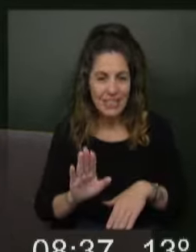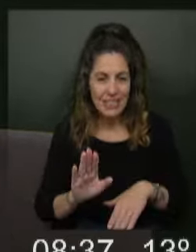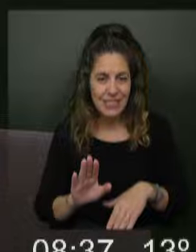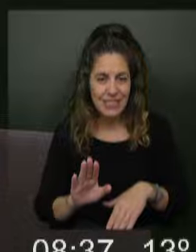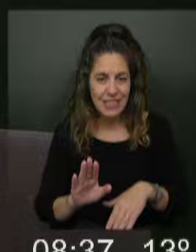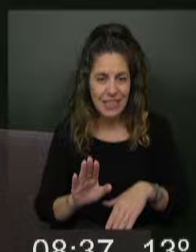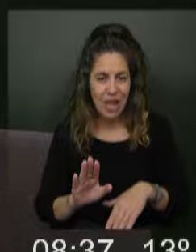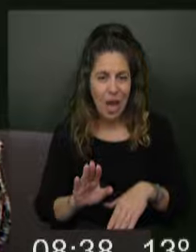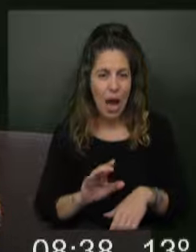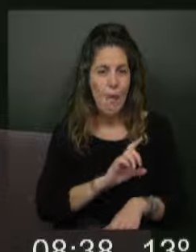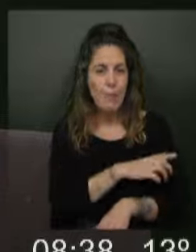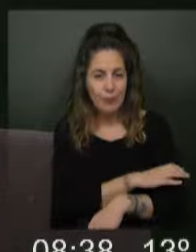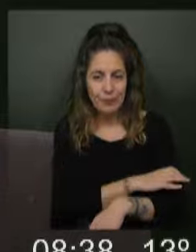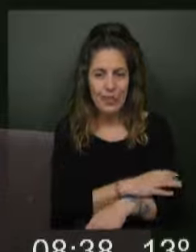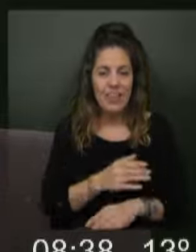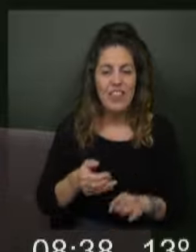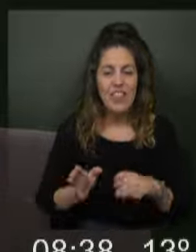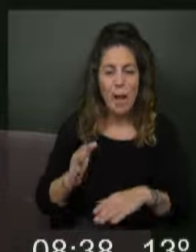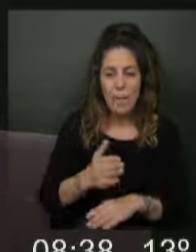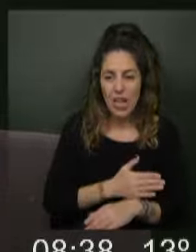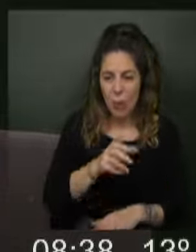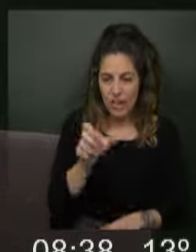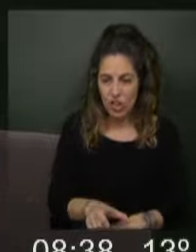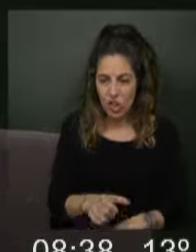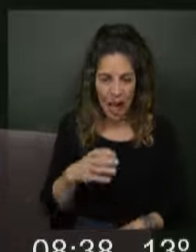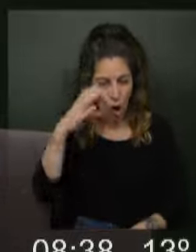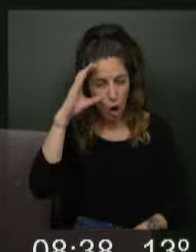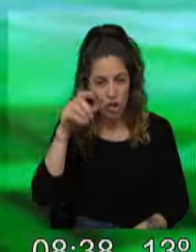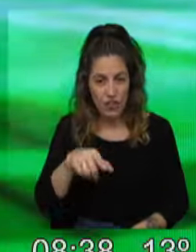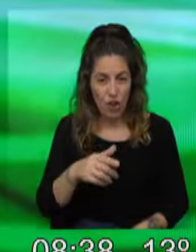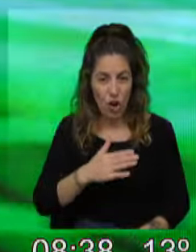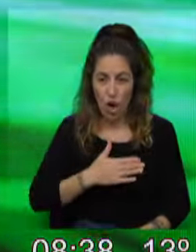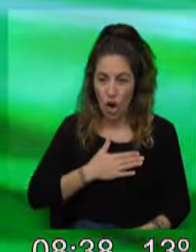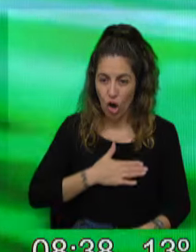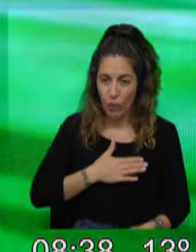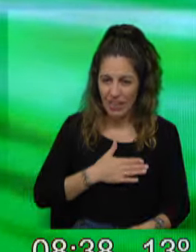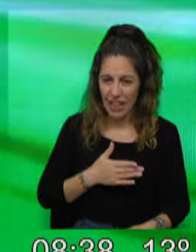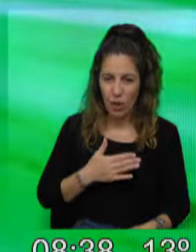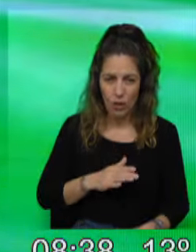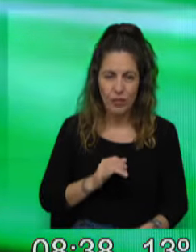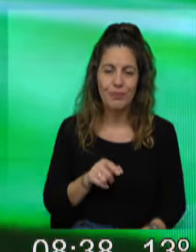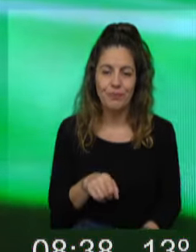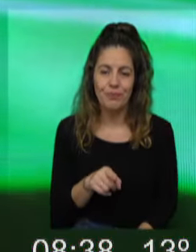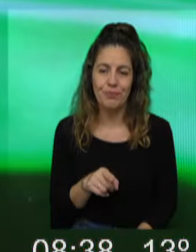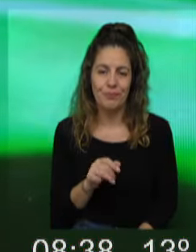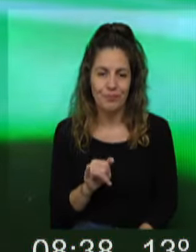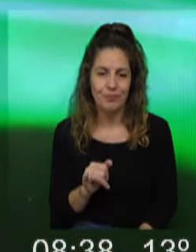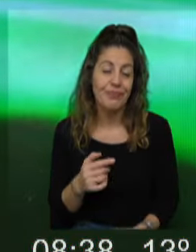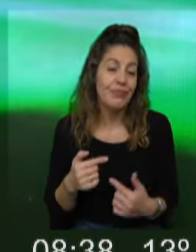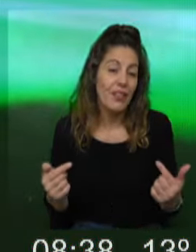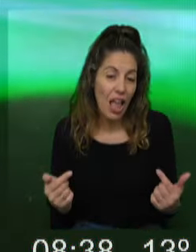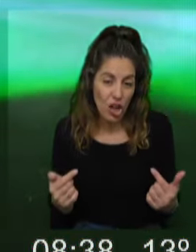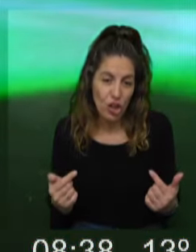orsi y si va menos gente cose eso ustedes lo comparten vos lo compartís que puede ser por ahí sí sí Ese es algo que